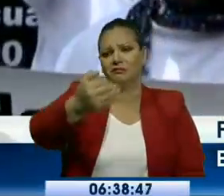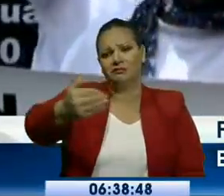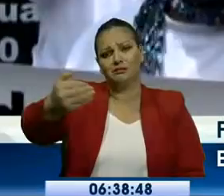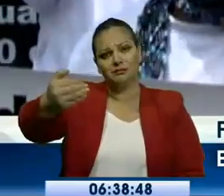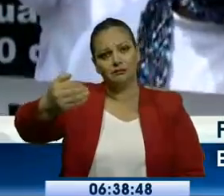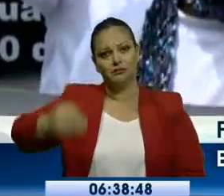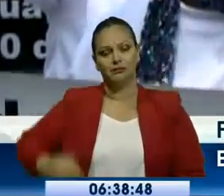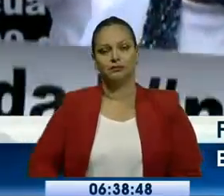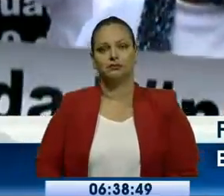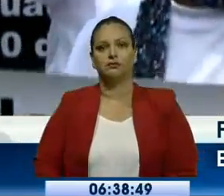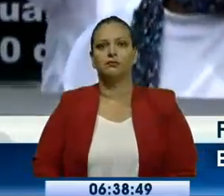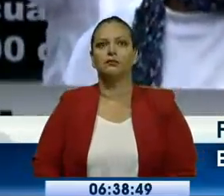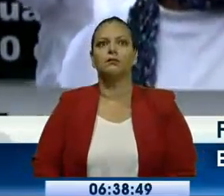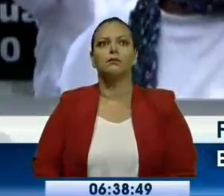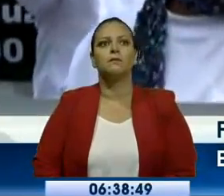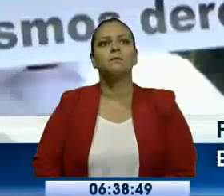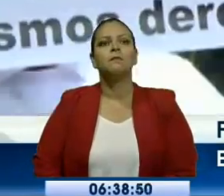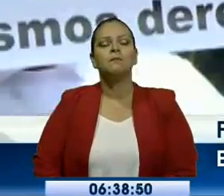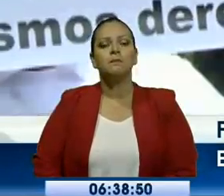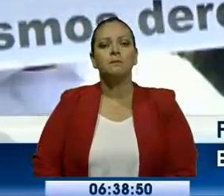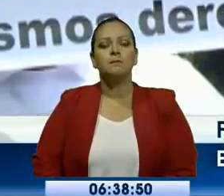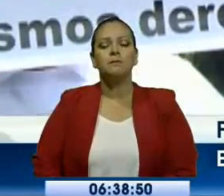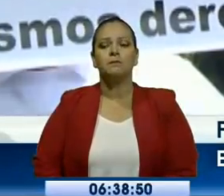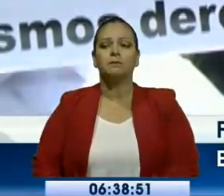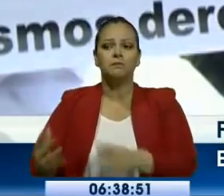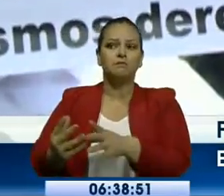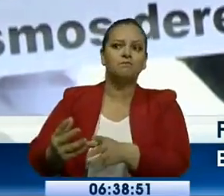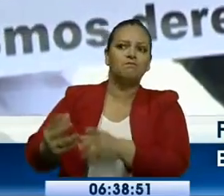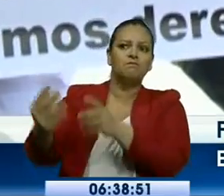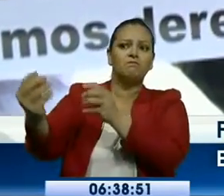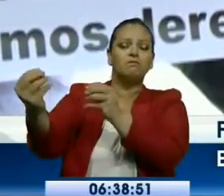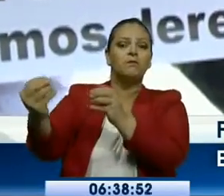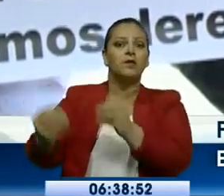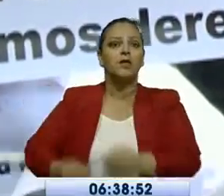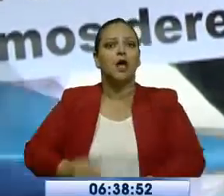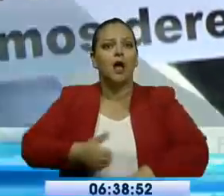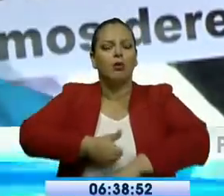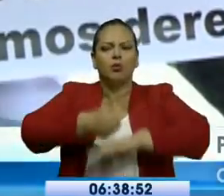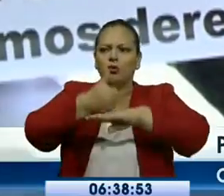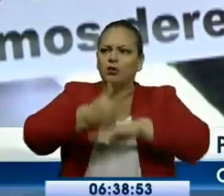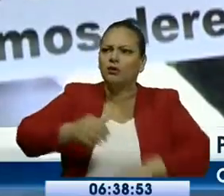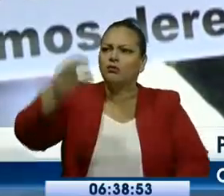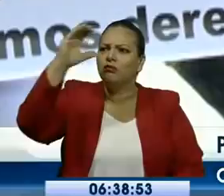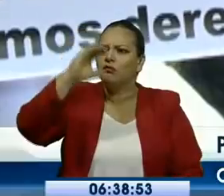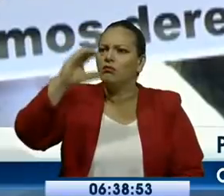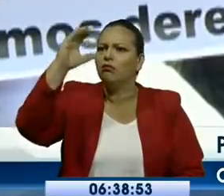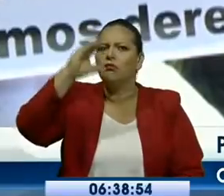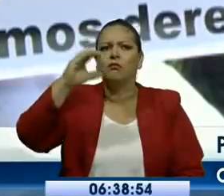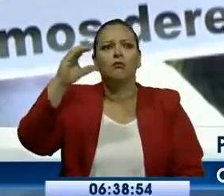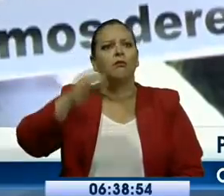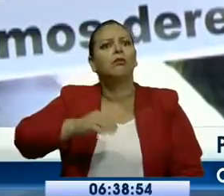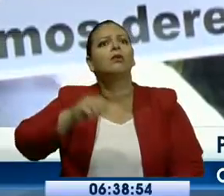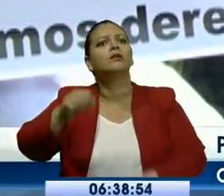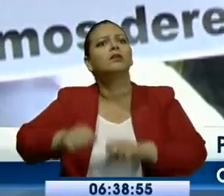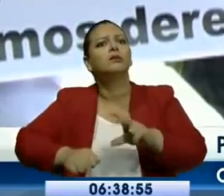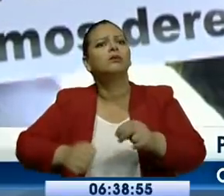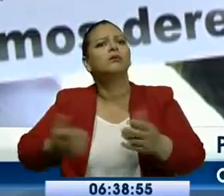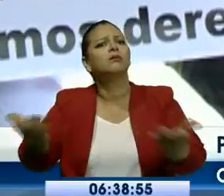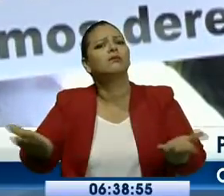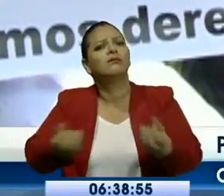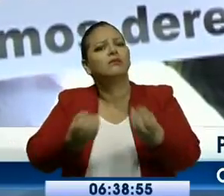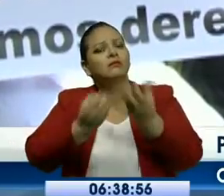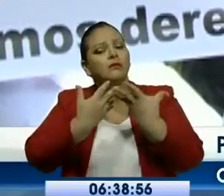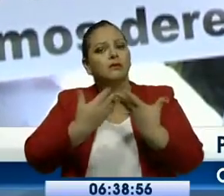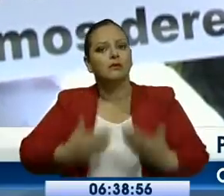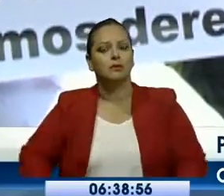de las autoridades no han faltado. Queremos que las autoridades nos digan algo. Sabemos que por